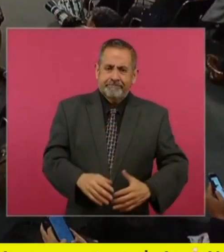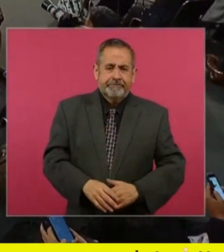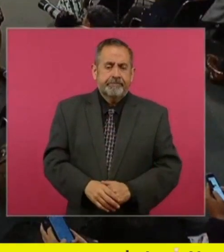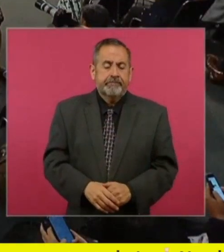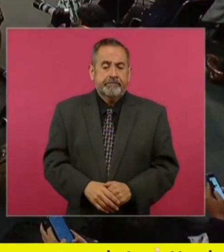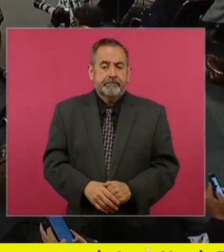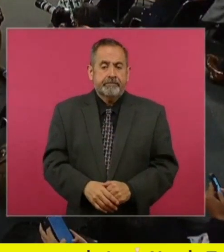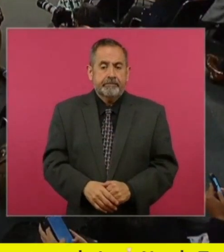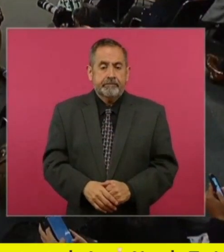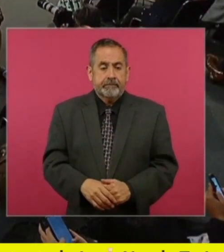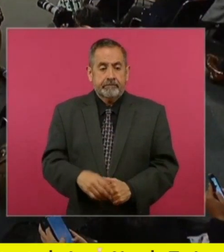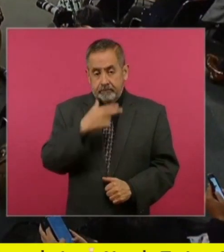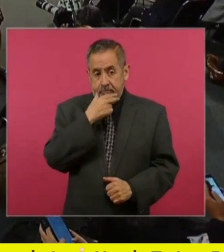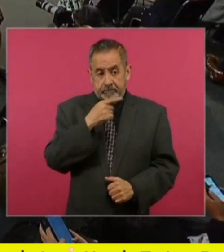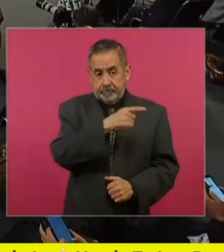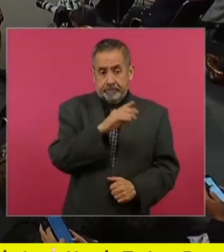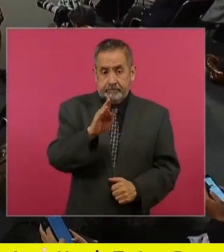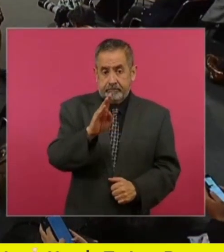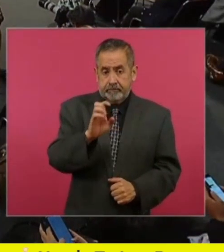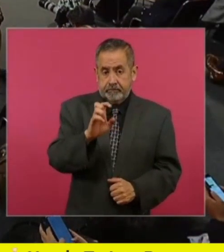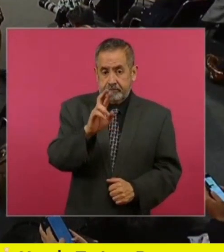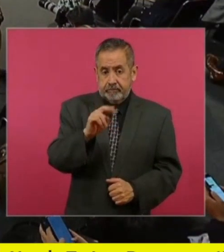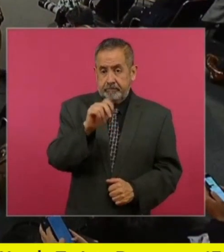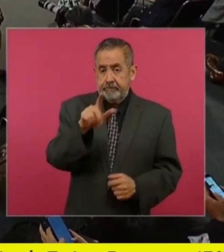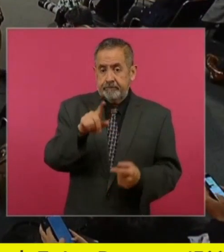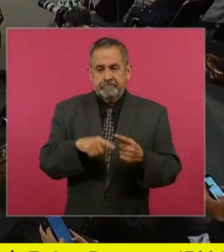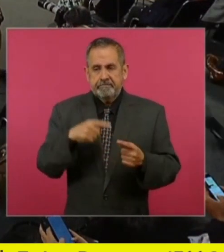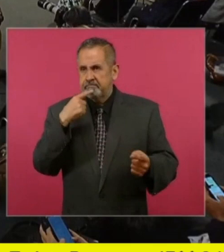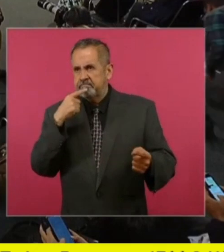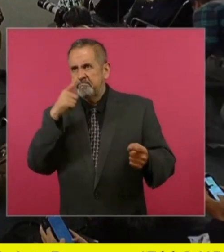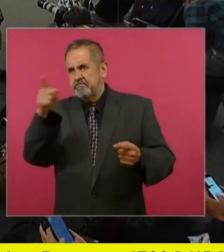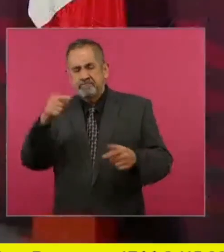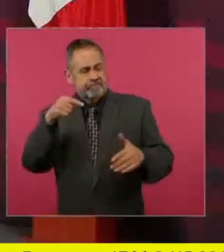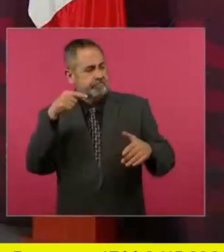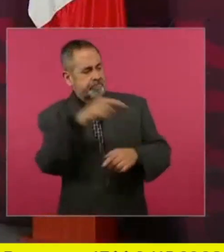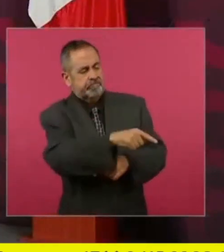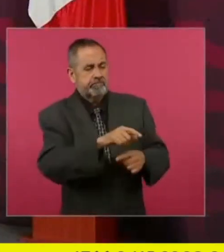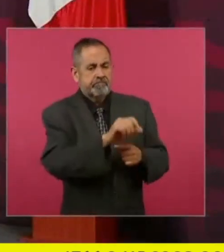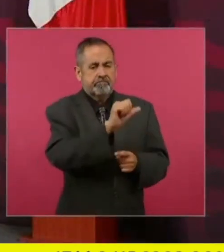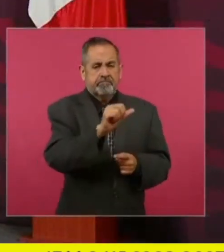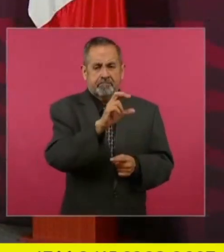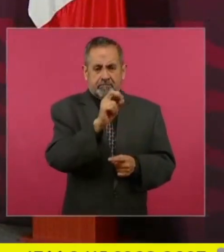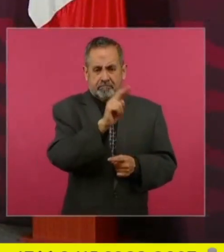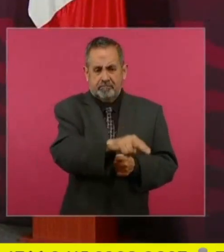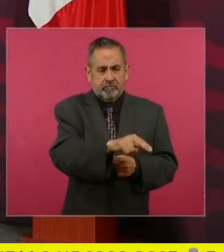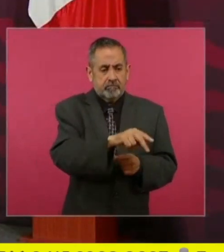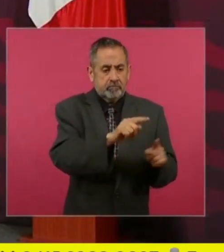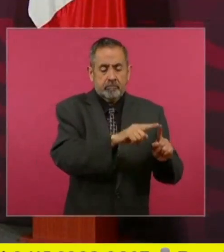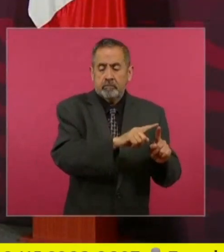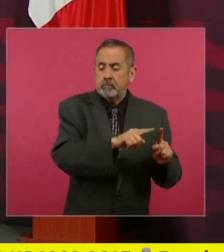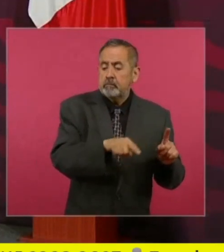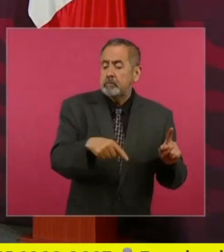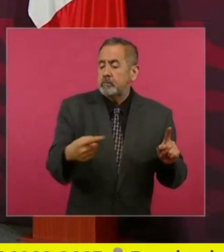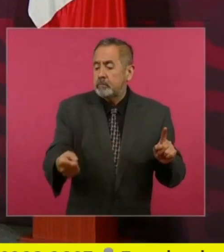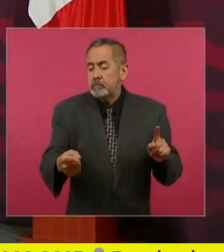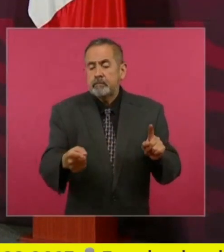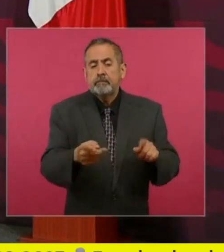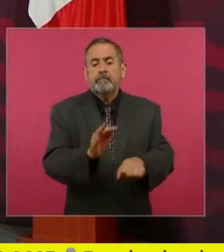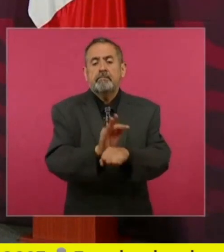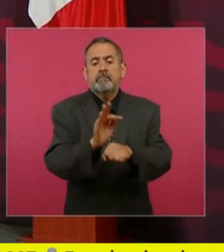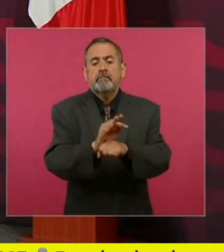Higuera verdad denunció que el juez Aarón Hernández chino otorgó un Amparo al religioso